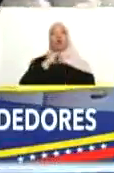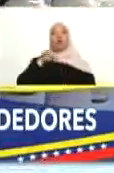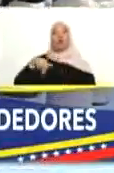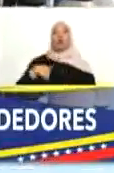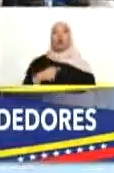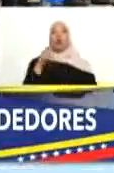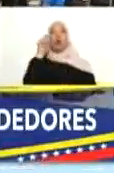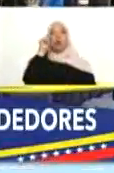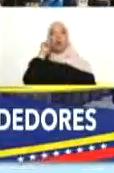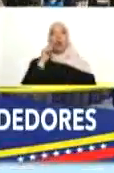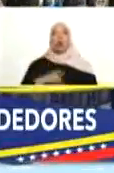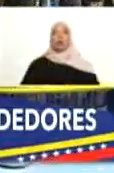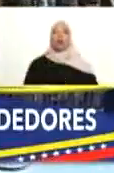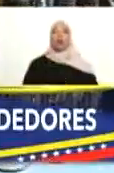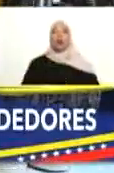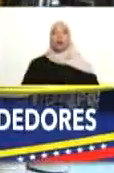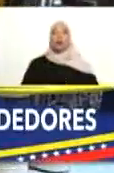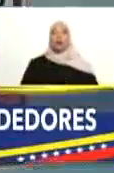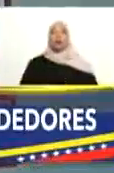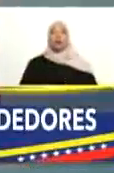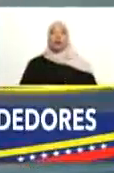turismo.